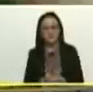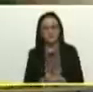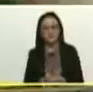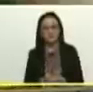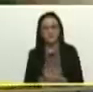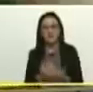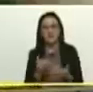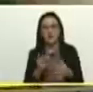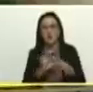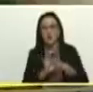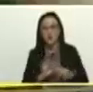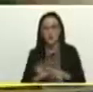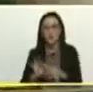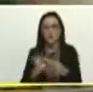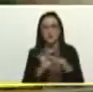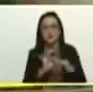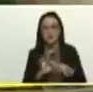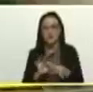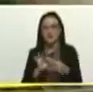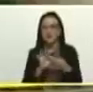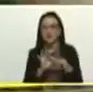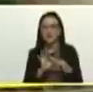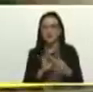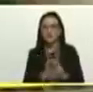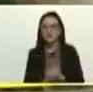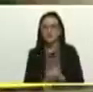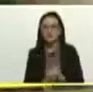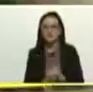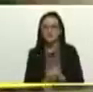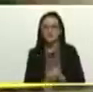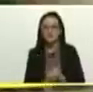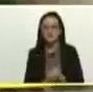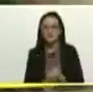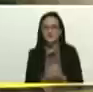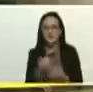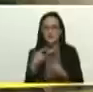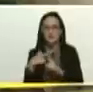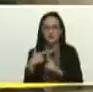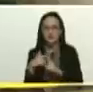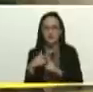estar unidos fue un elemento favorable